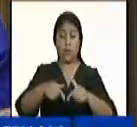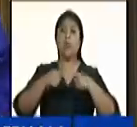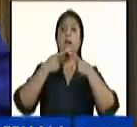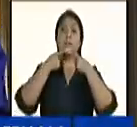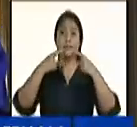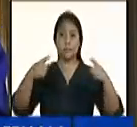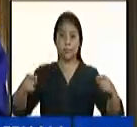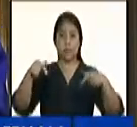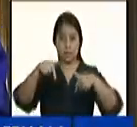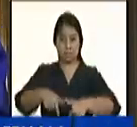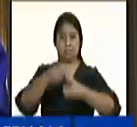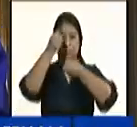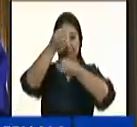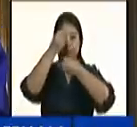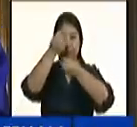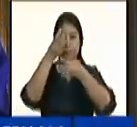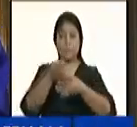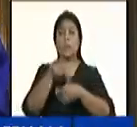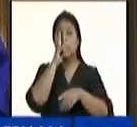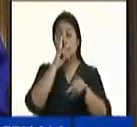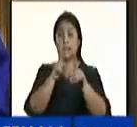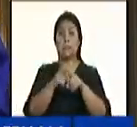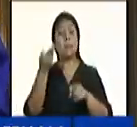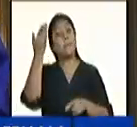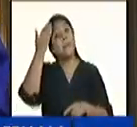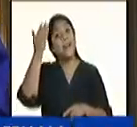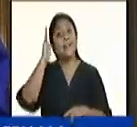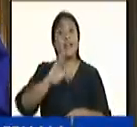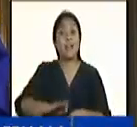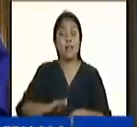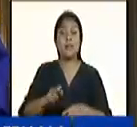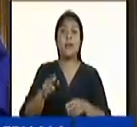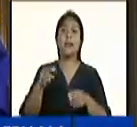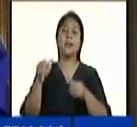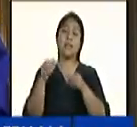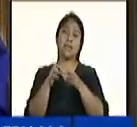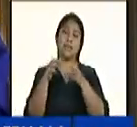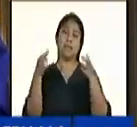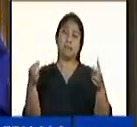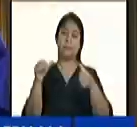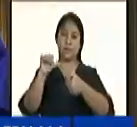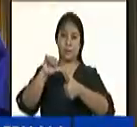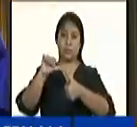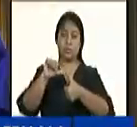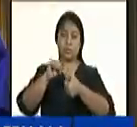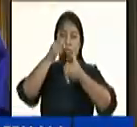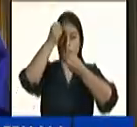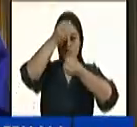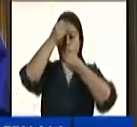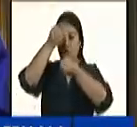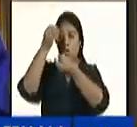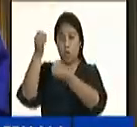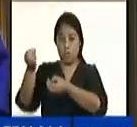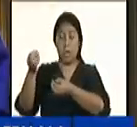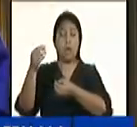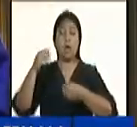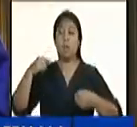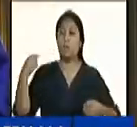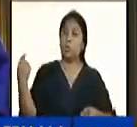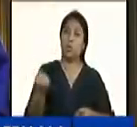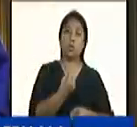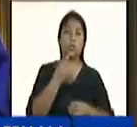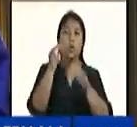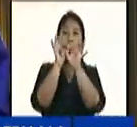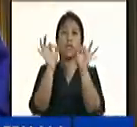por medio de esta cadena y serán promulgadas mañana en el Diario de Centroamérica, informando a la población por todos los medios de